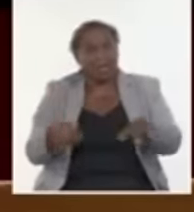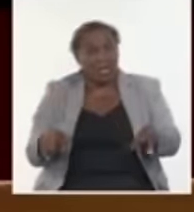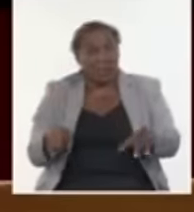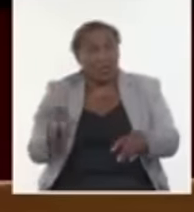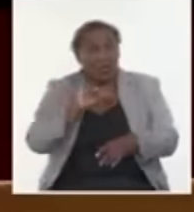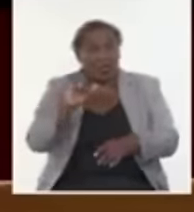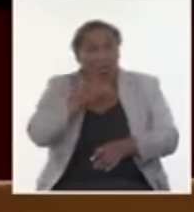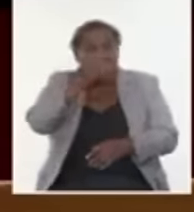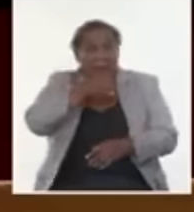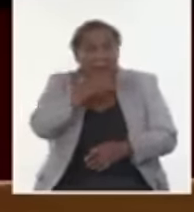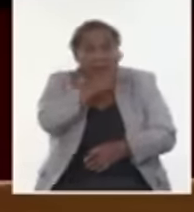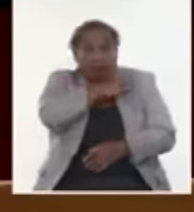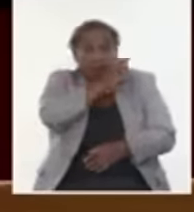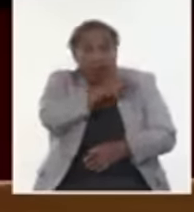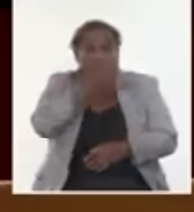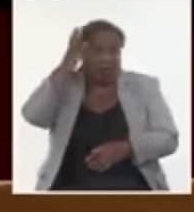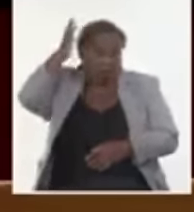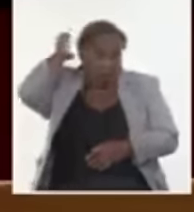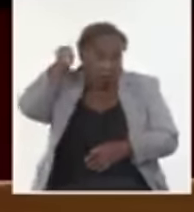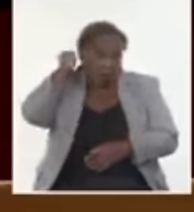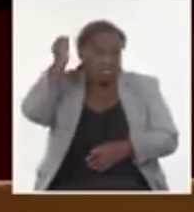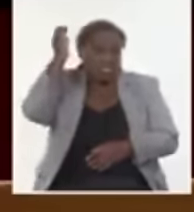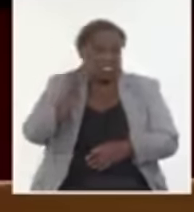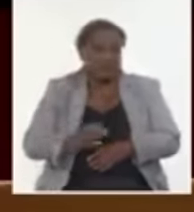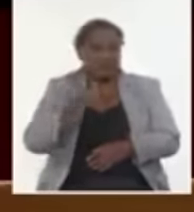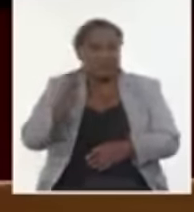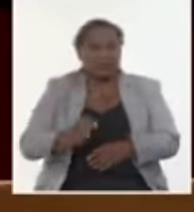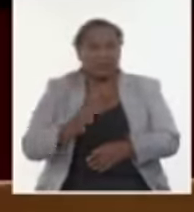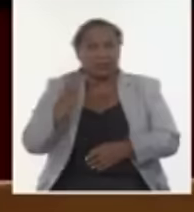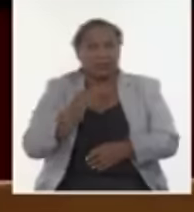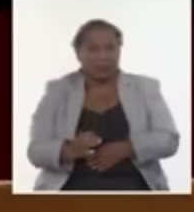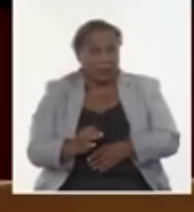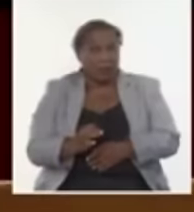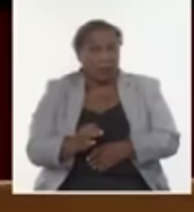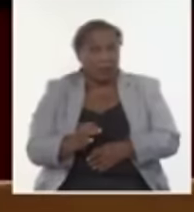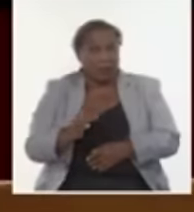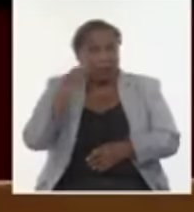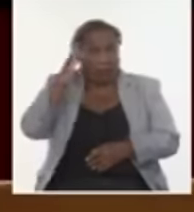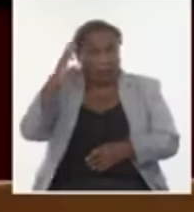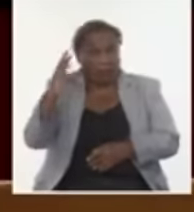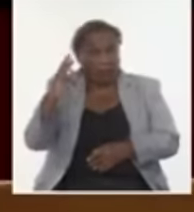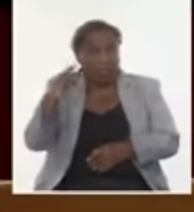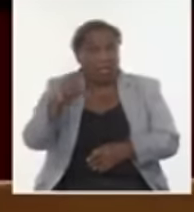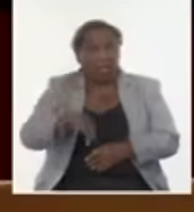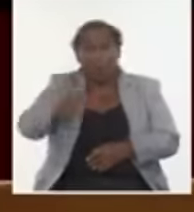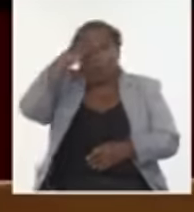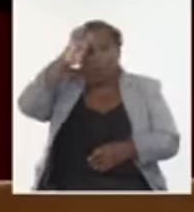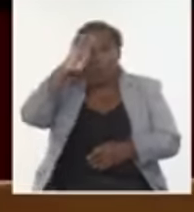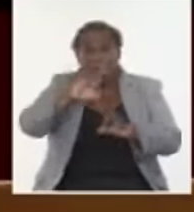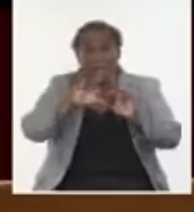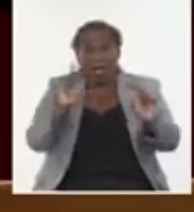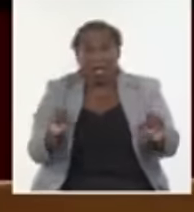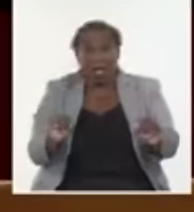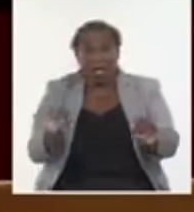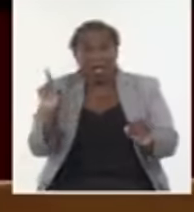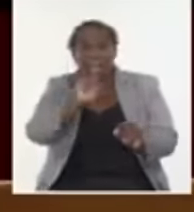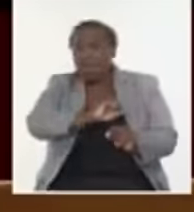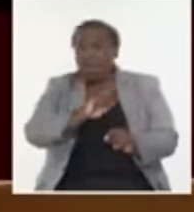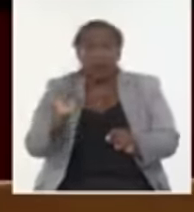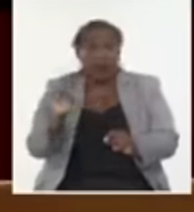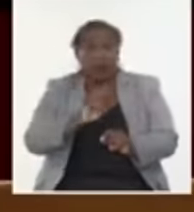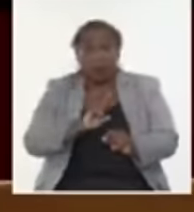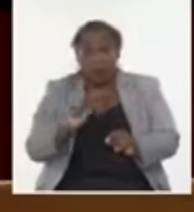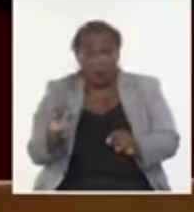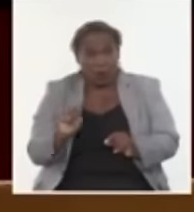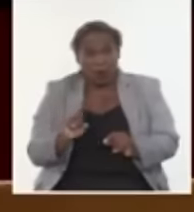general de ejército, siempre primará el principio de que este país no está ni